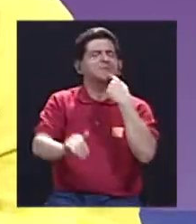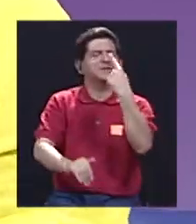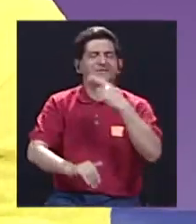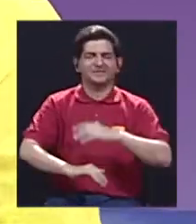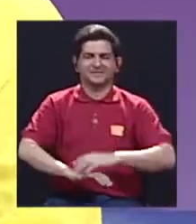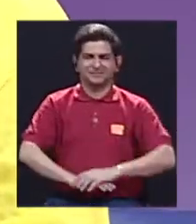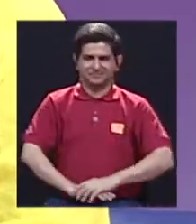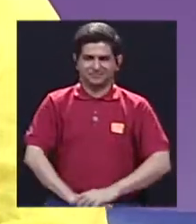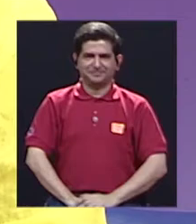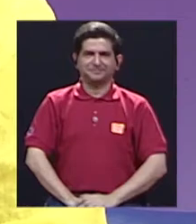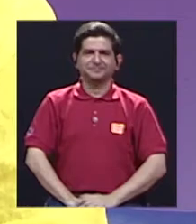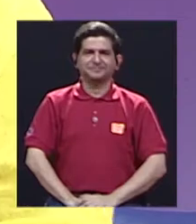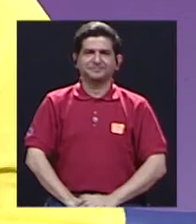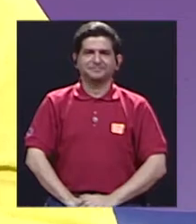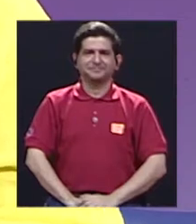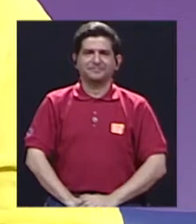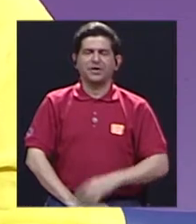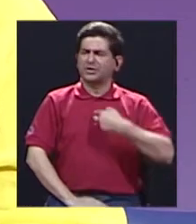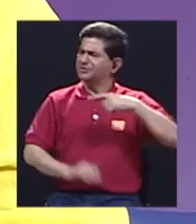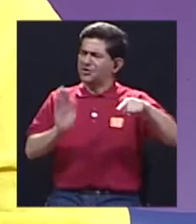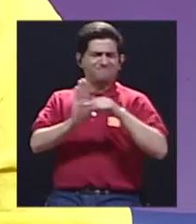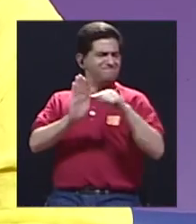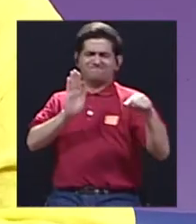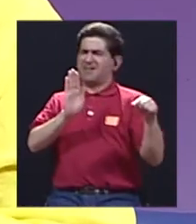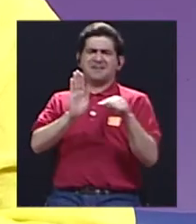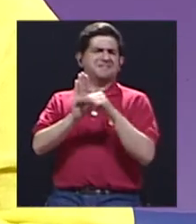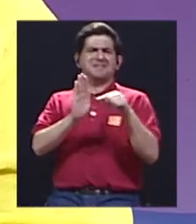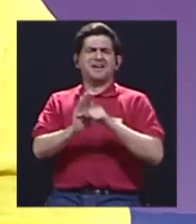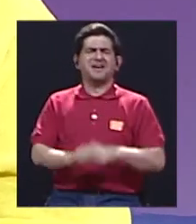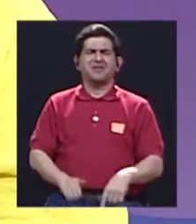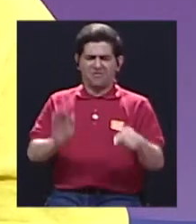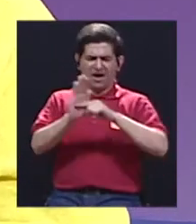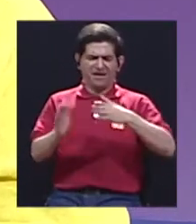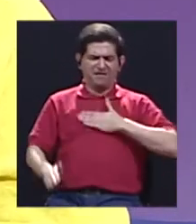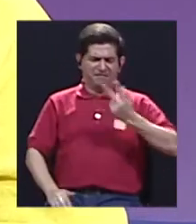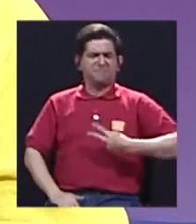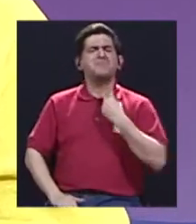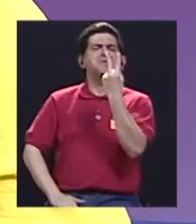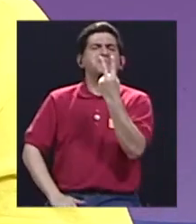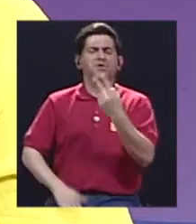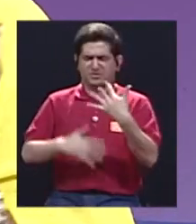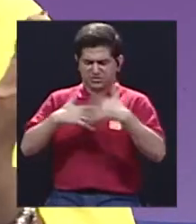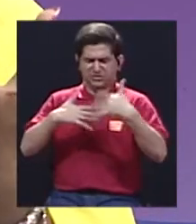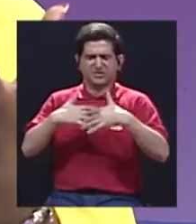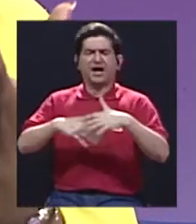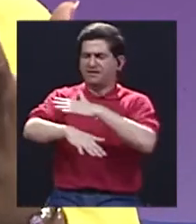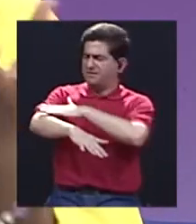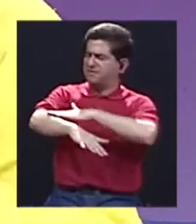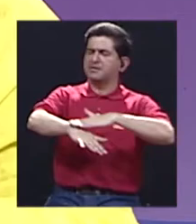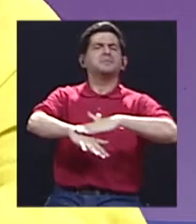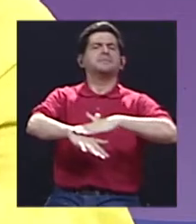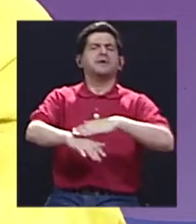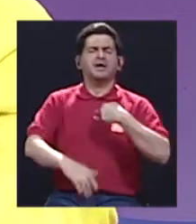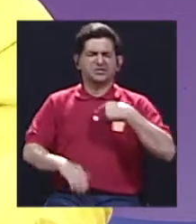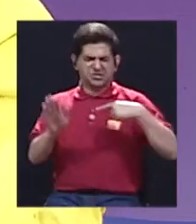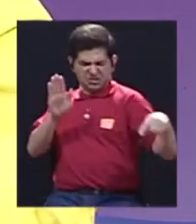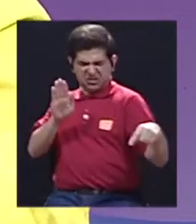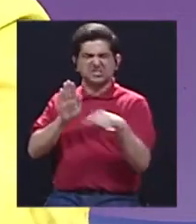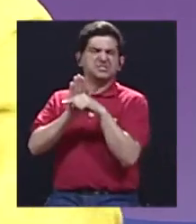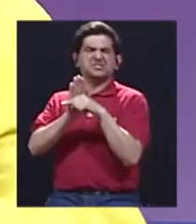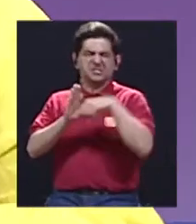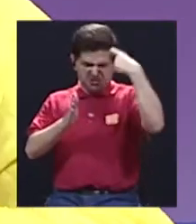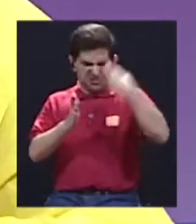dice me niego rotundamente a negar mi voz mi sangre y mi piel y me niego rotundamente